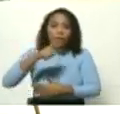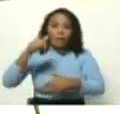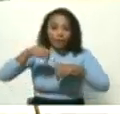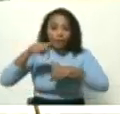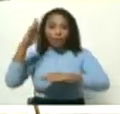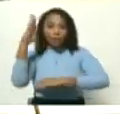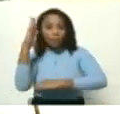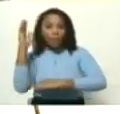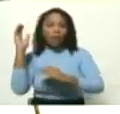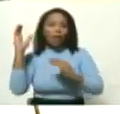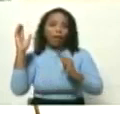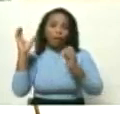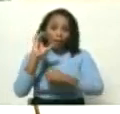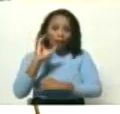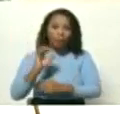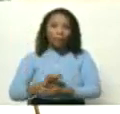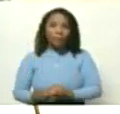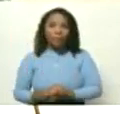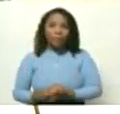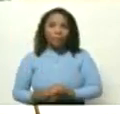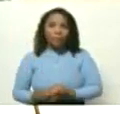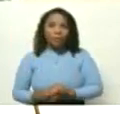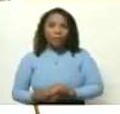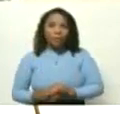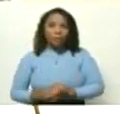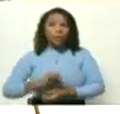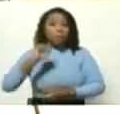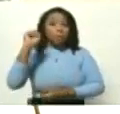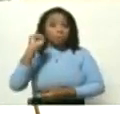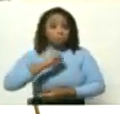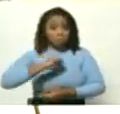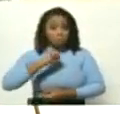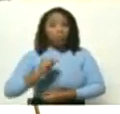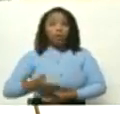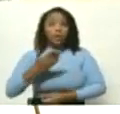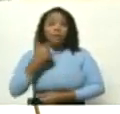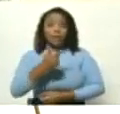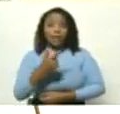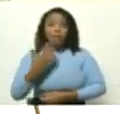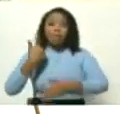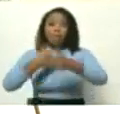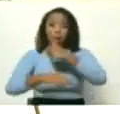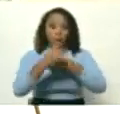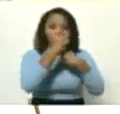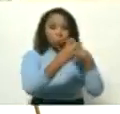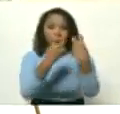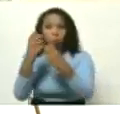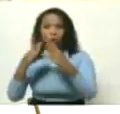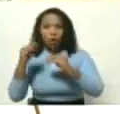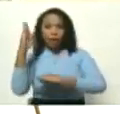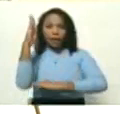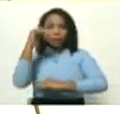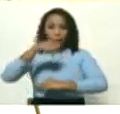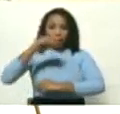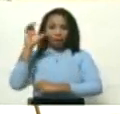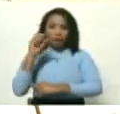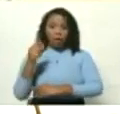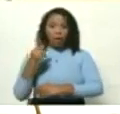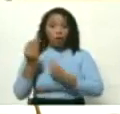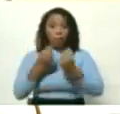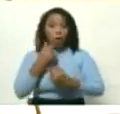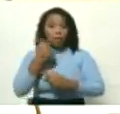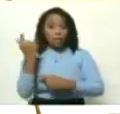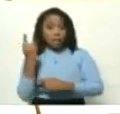Caracas. Nahum. Sí, importante destacar que vamos a visitar todos los templos de la ciudad de Caracas, como lo anunciaba mi almirante Carmen